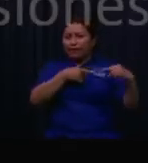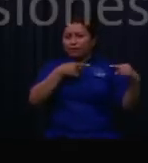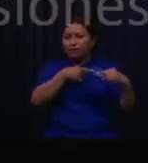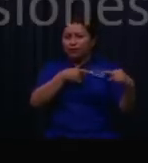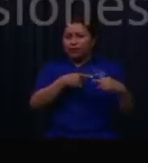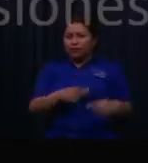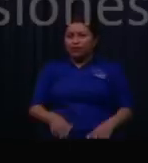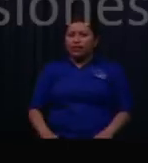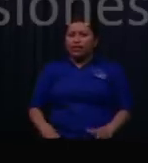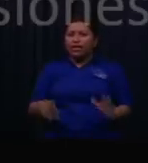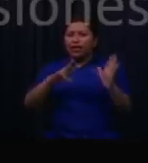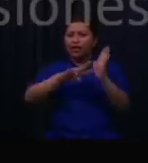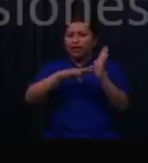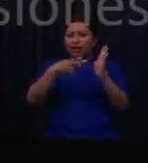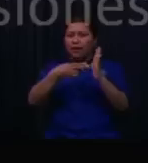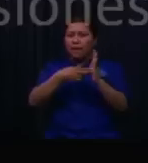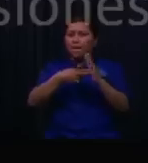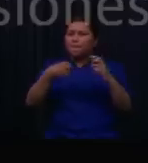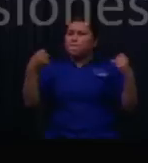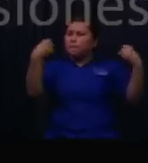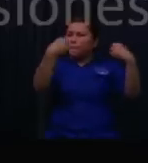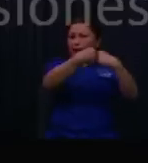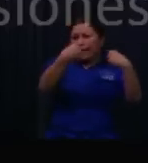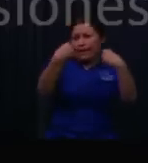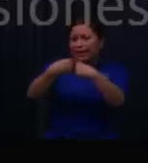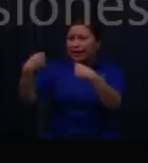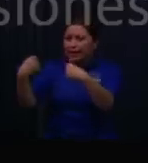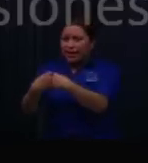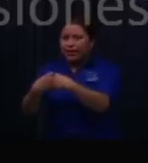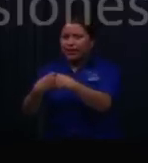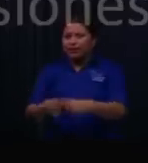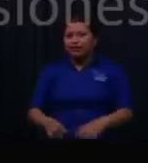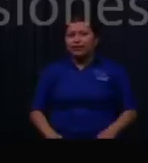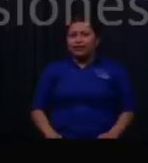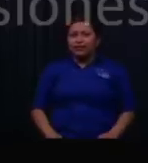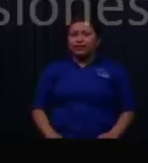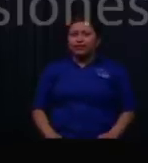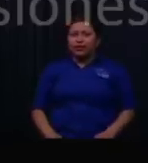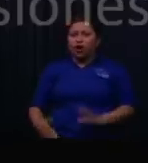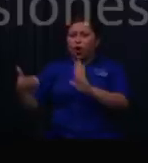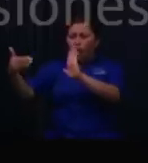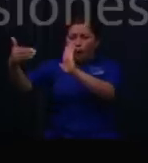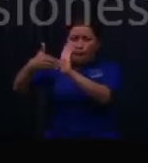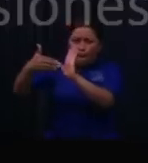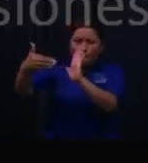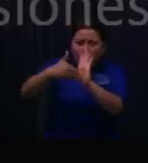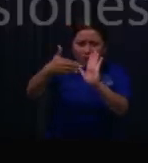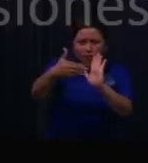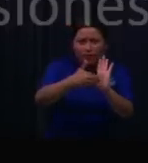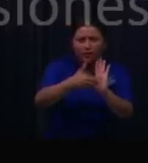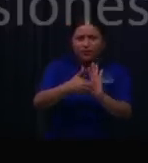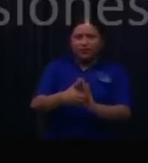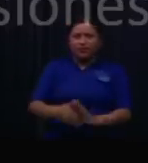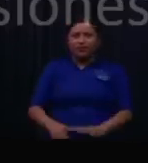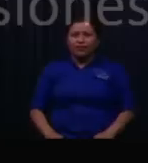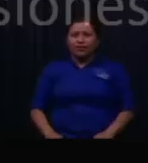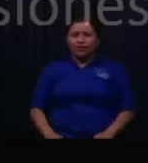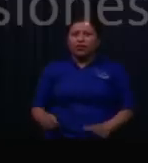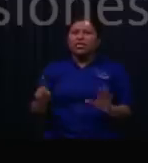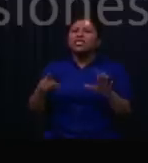Hostilidad, estar peleando, ¿verdad, hermanos? Estar oponiéndose. ¿Y usted sabe quién es el que se opone?